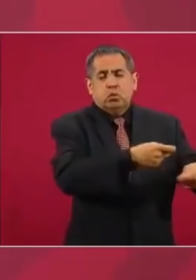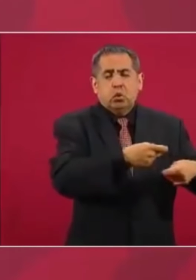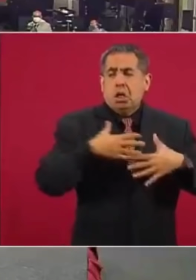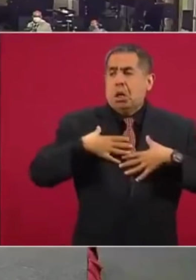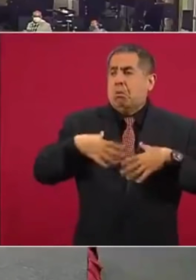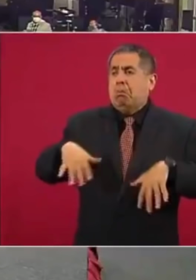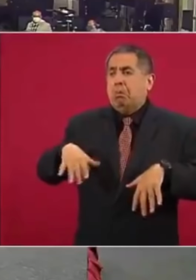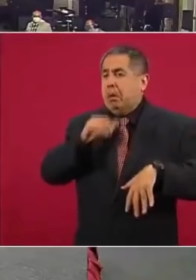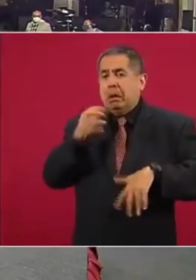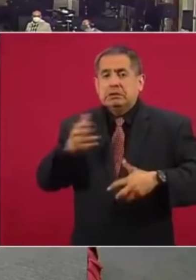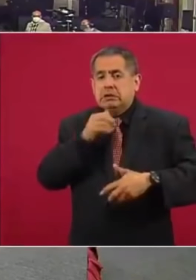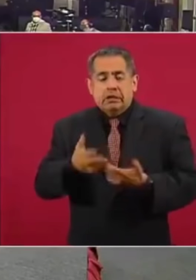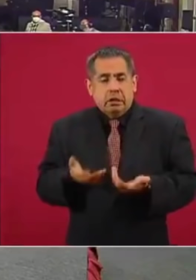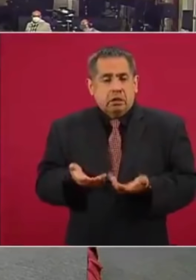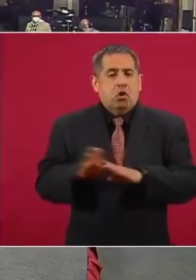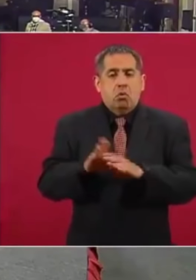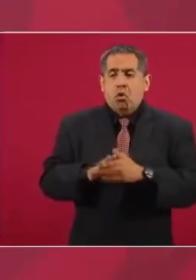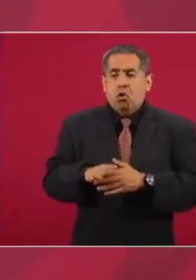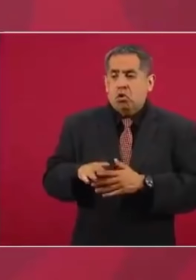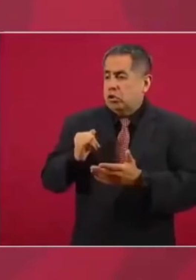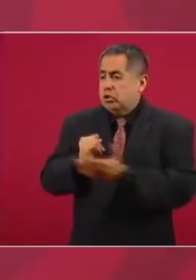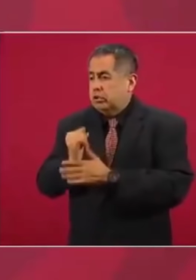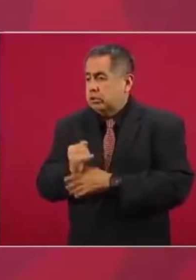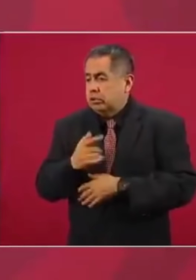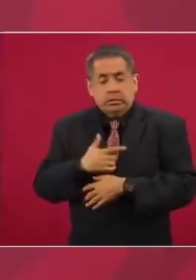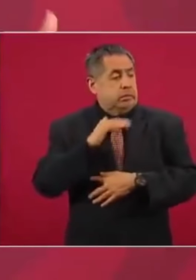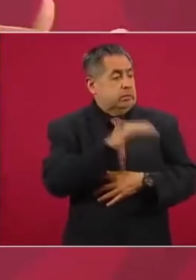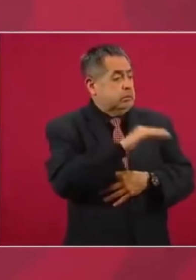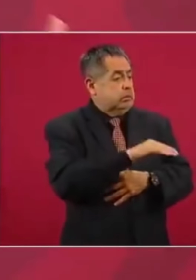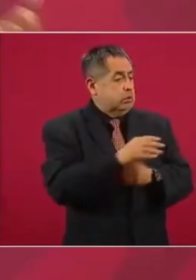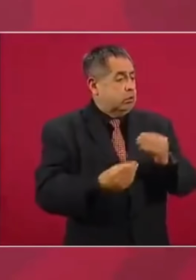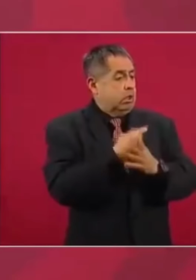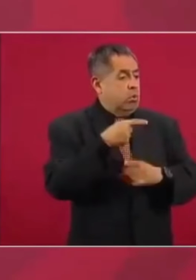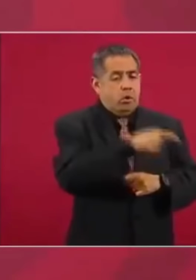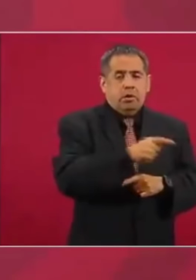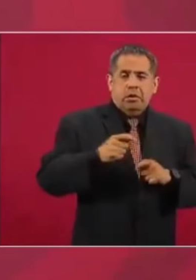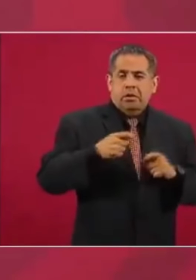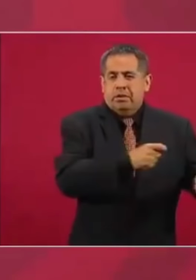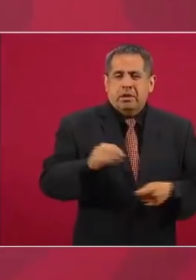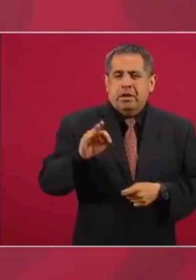entonces para poder ejecutar se tenían que crear estos decomisos